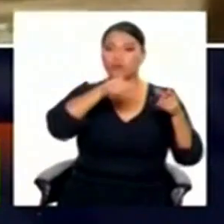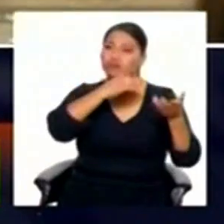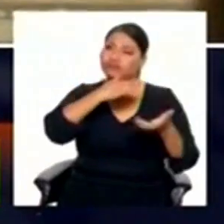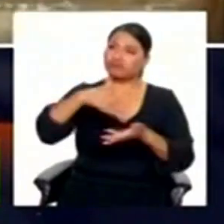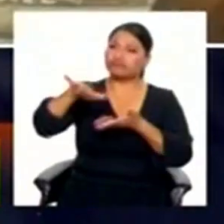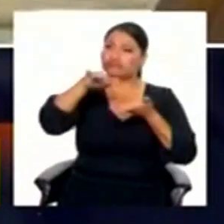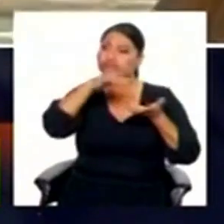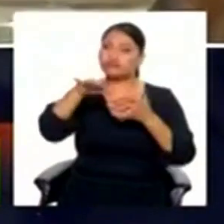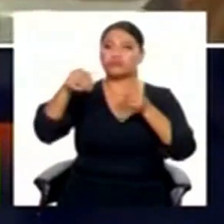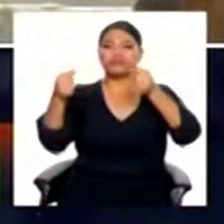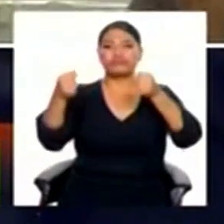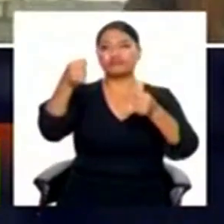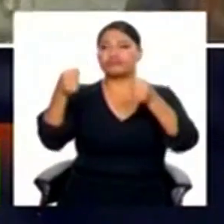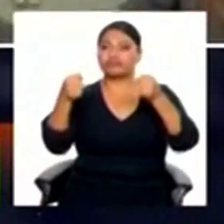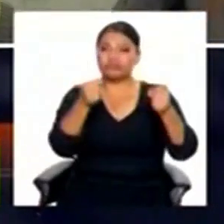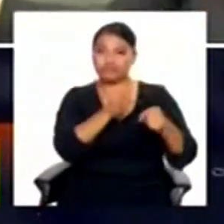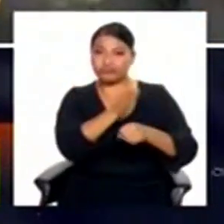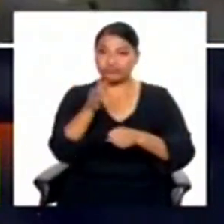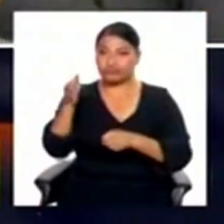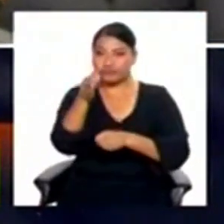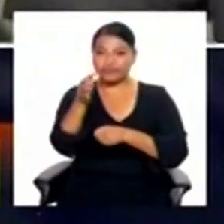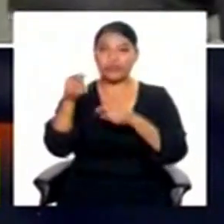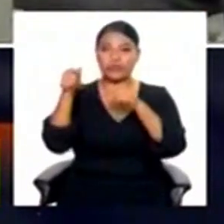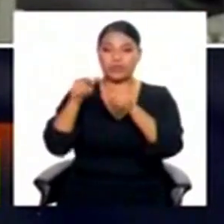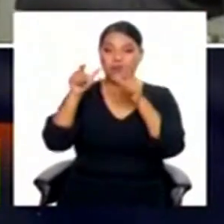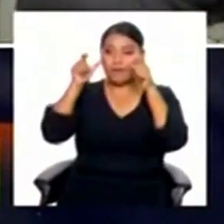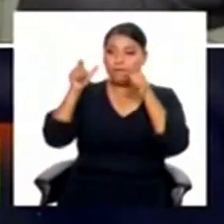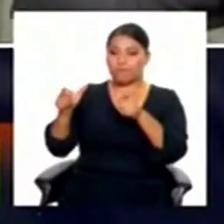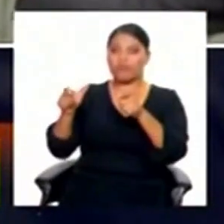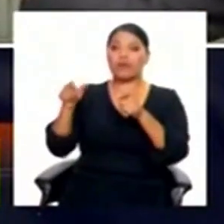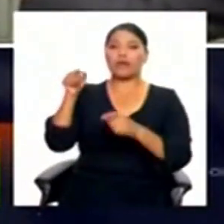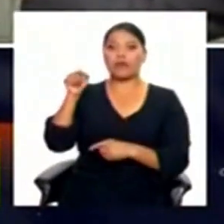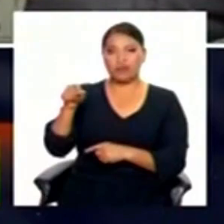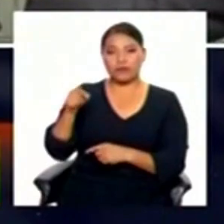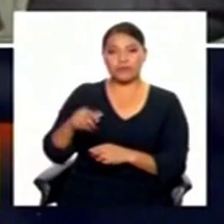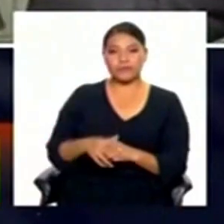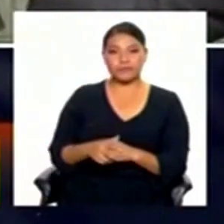los registros previa apreciación de situación de inteligencia, se ha podido